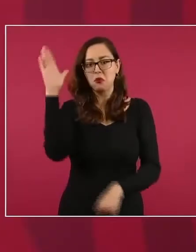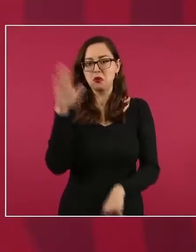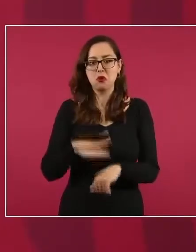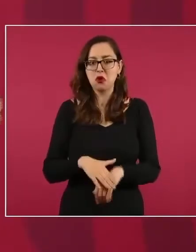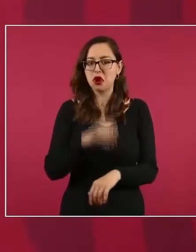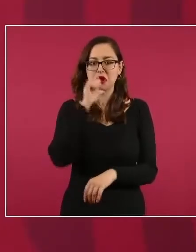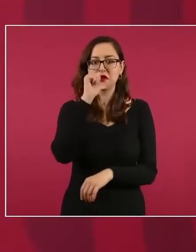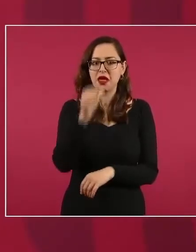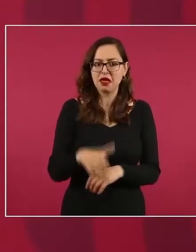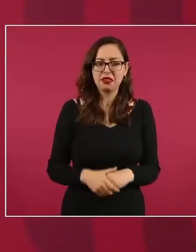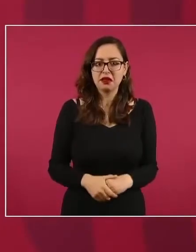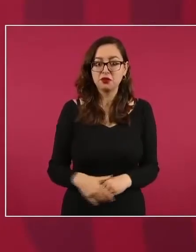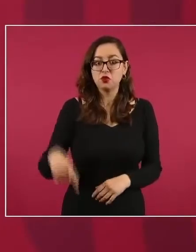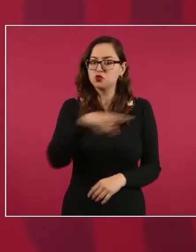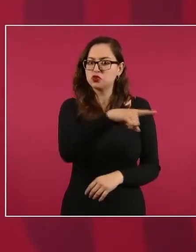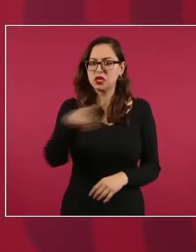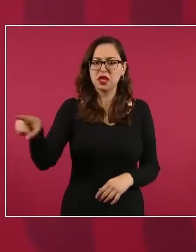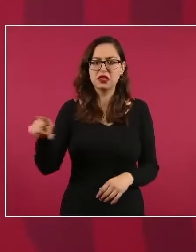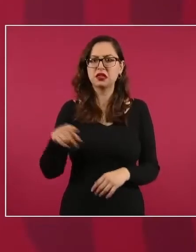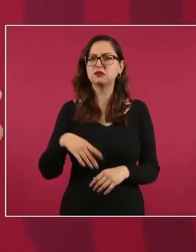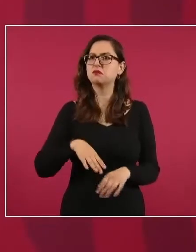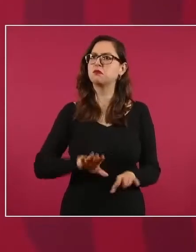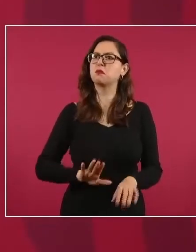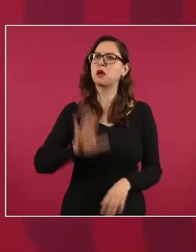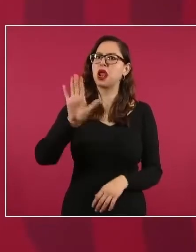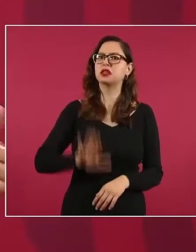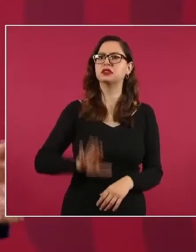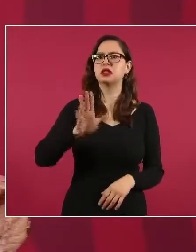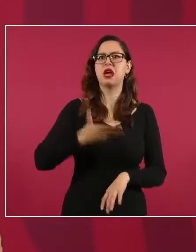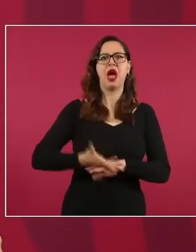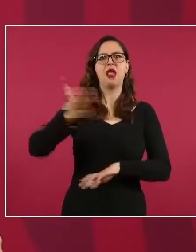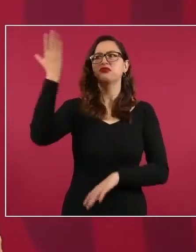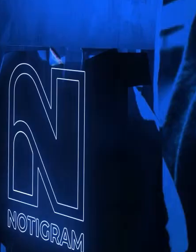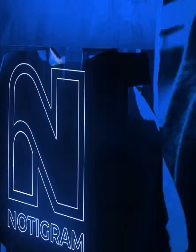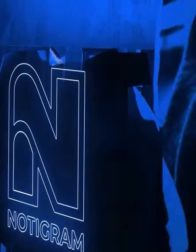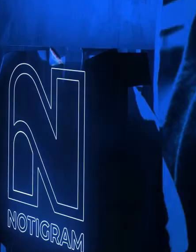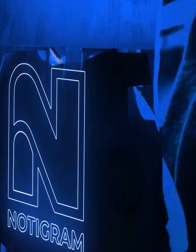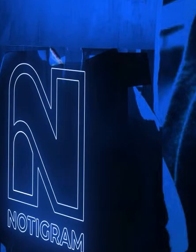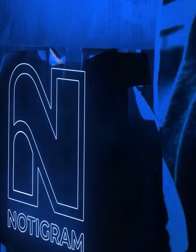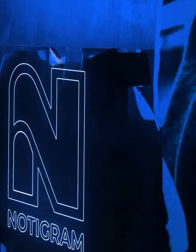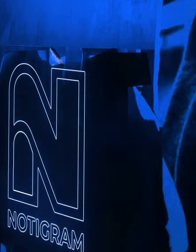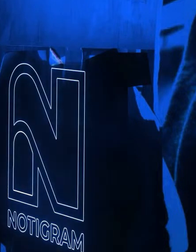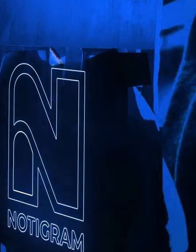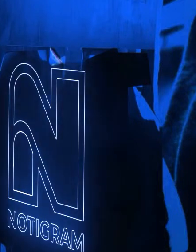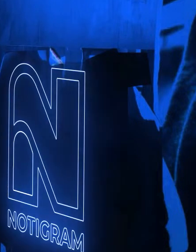conferencia matutina de este jueves, el mandatario aseguró que estos hechos violentos son el